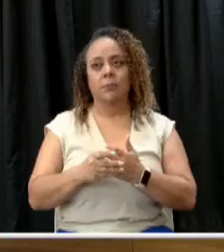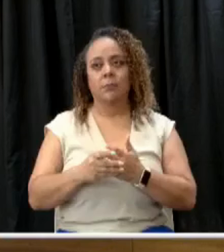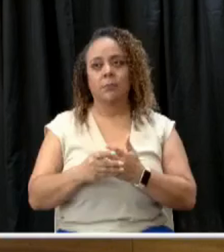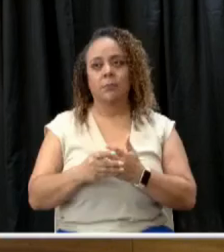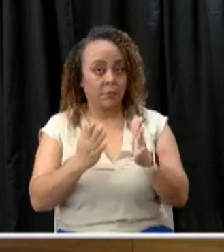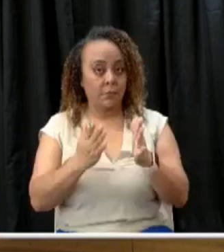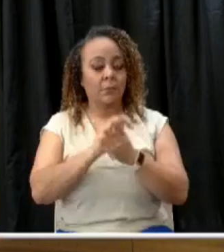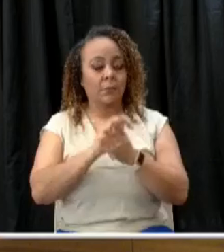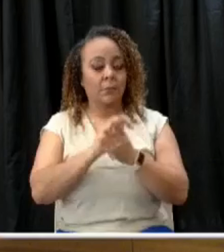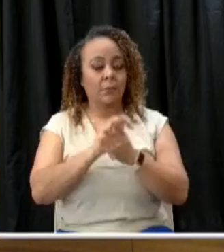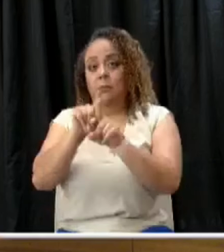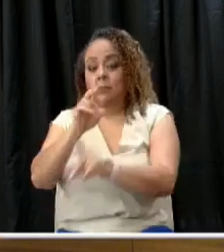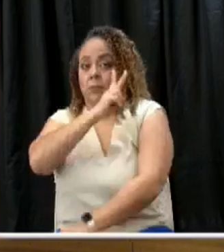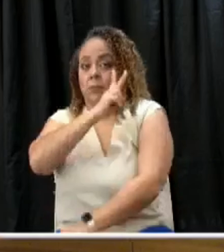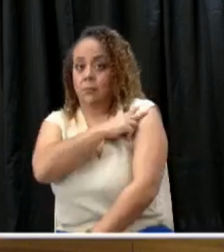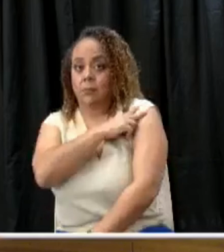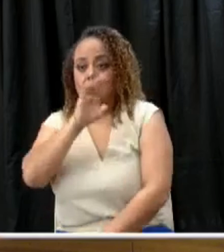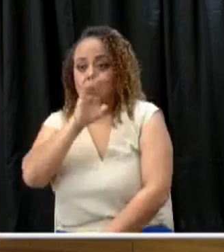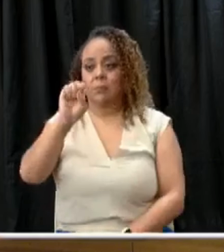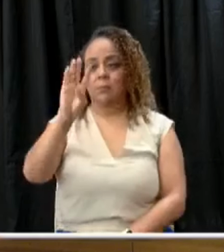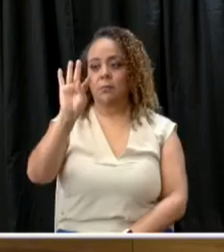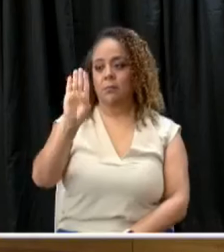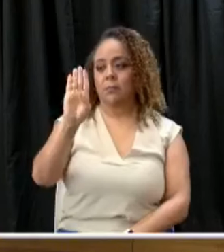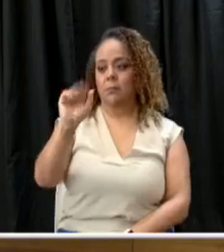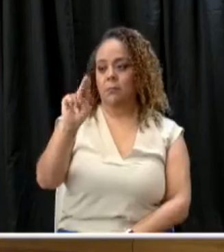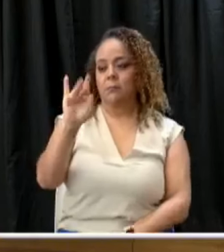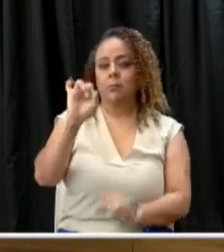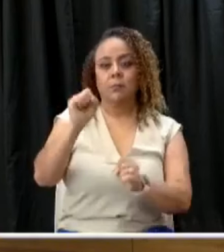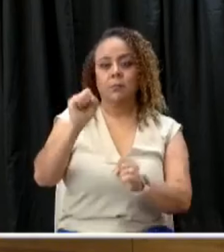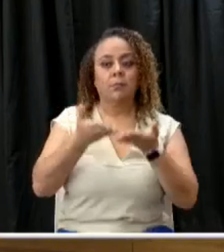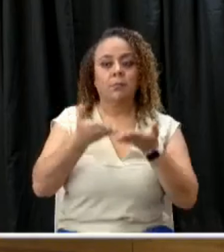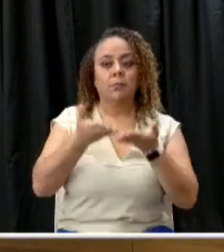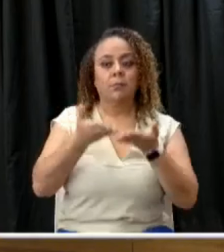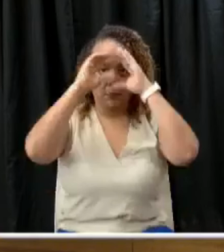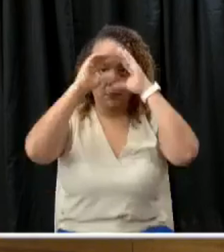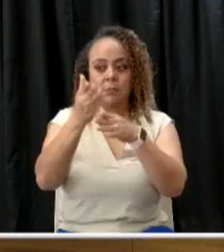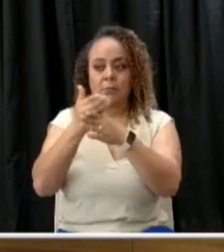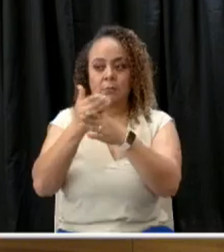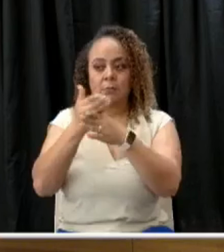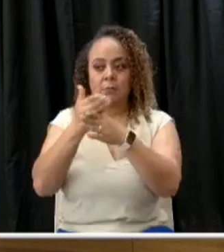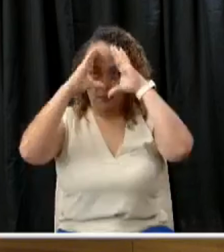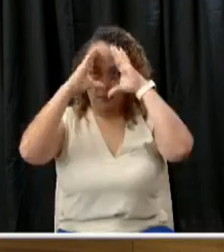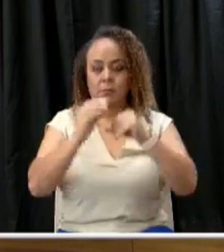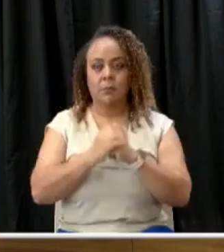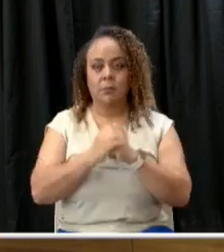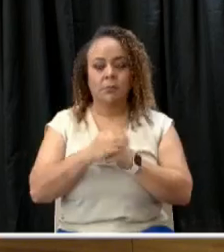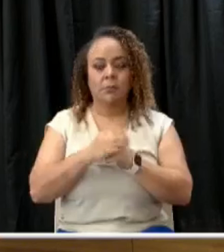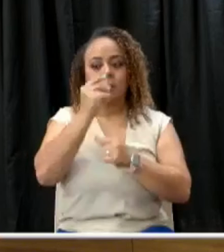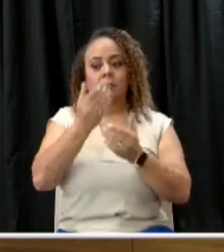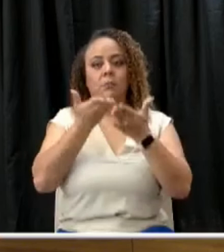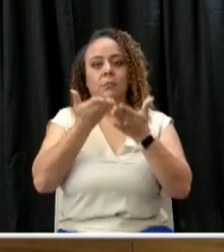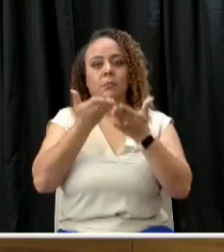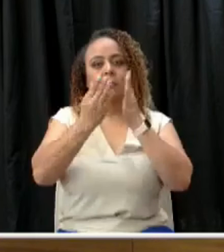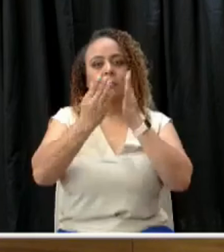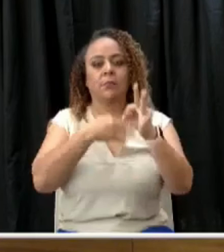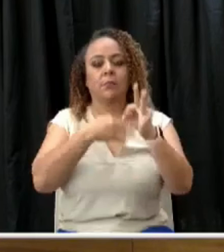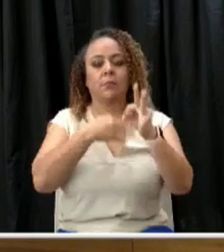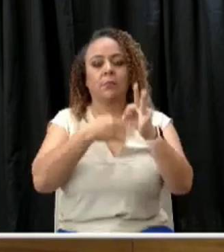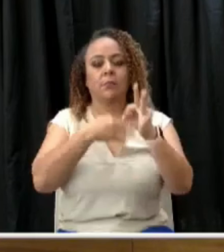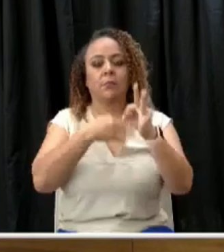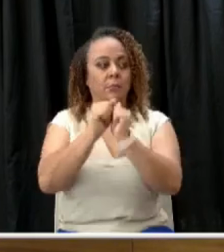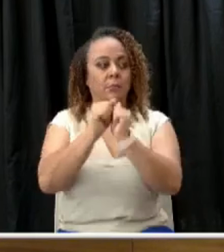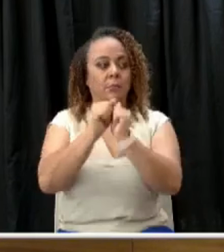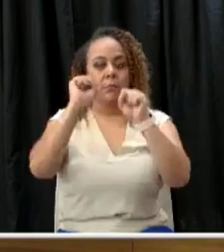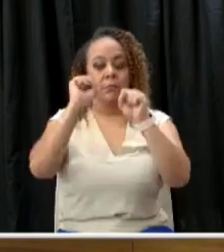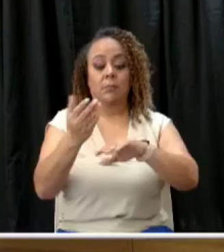persona trabajadora, Esteban está en la disponibilidad de brindar información, de compartirle la información y darle algún tipo de acompañamiento donde usted